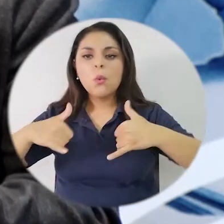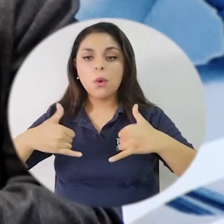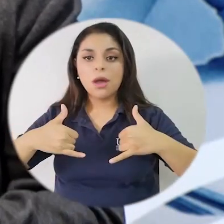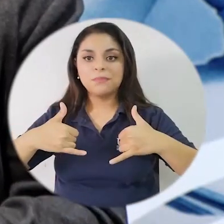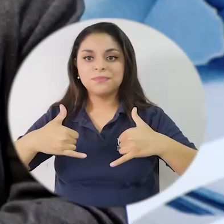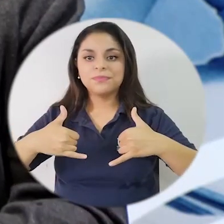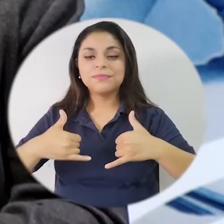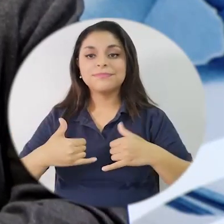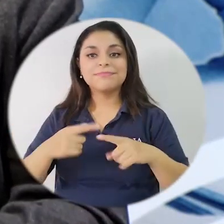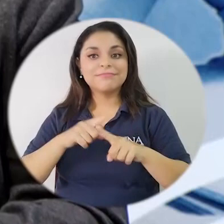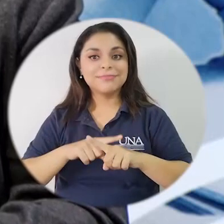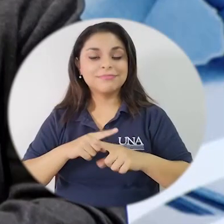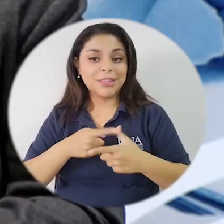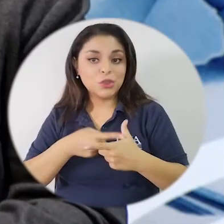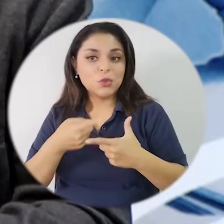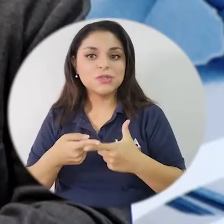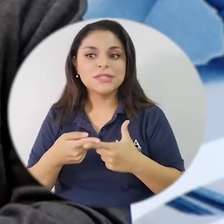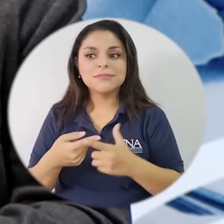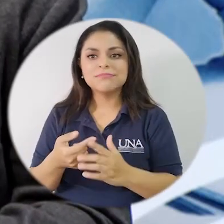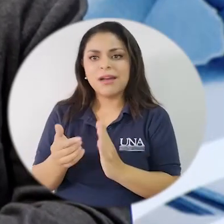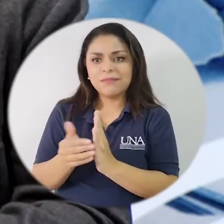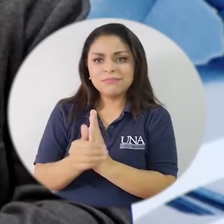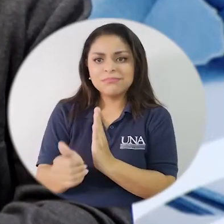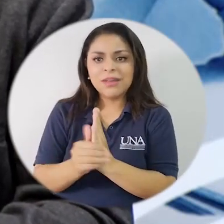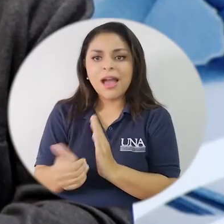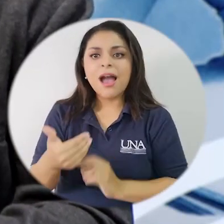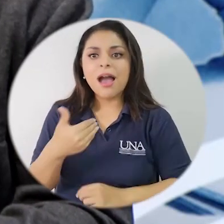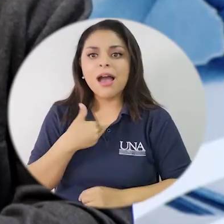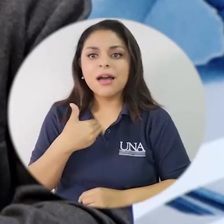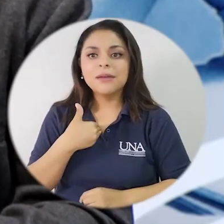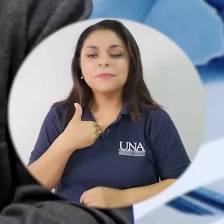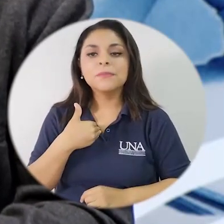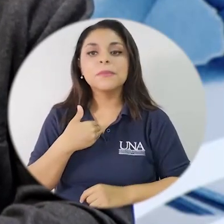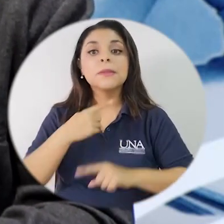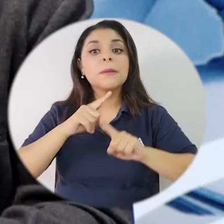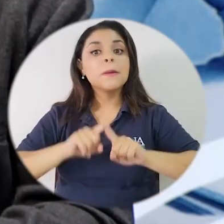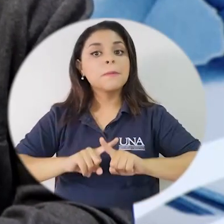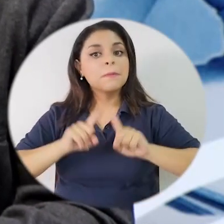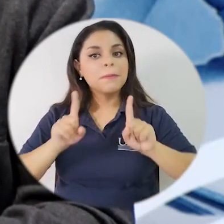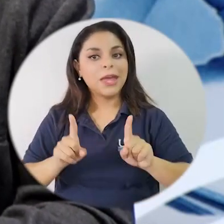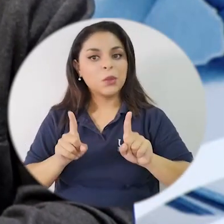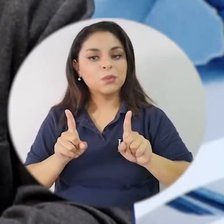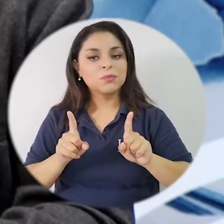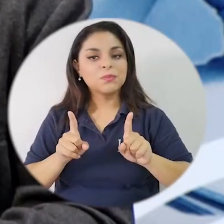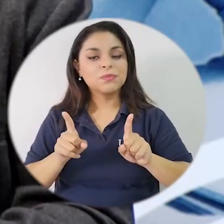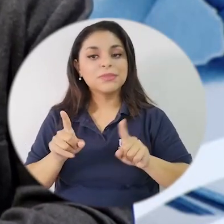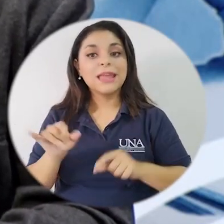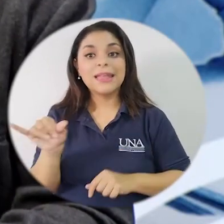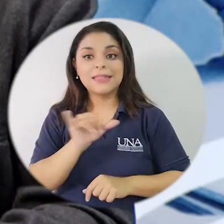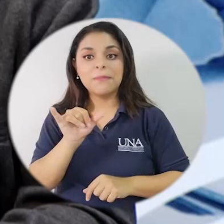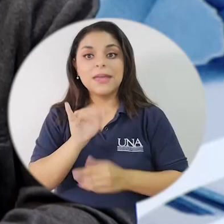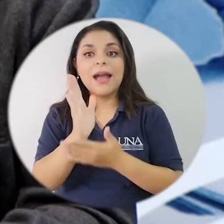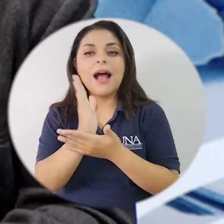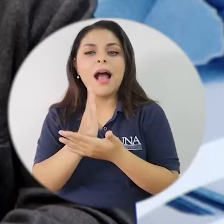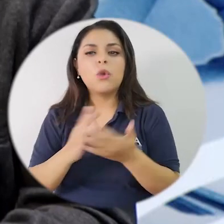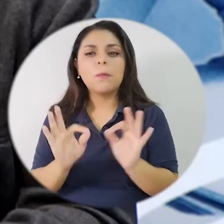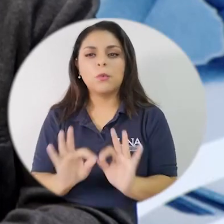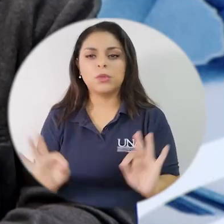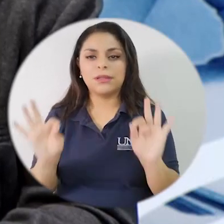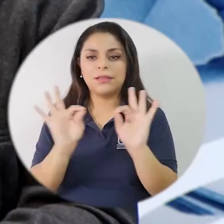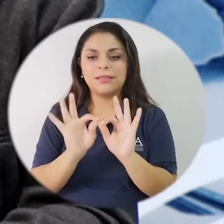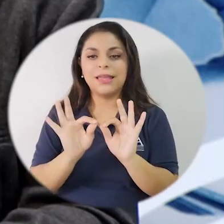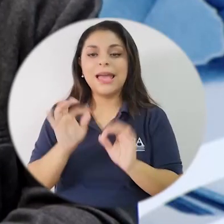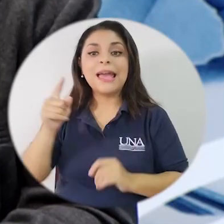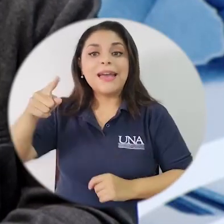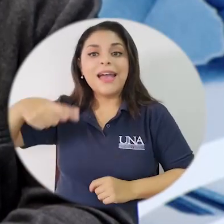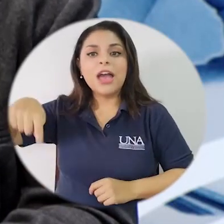conversaba antes del nivel de las destrezas estaba presente, pero además había algo muy importante que logramos determinar, que era